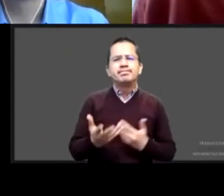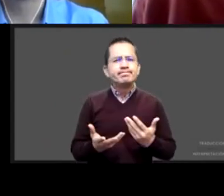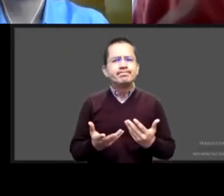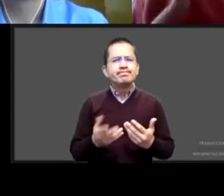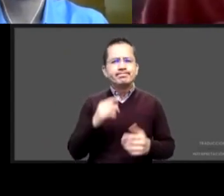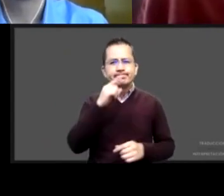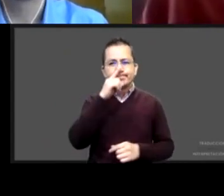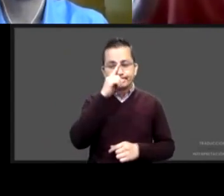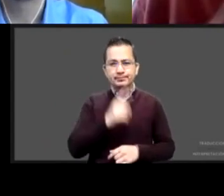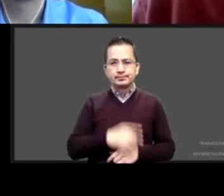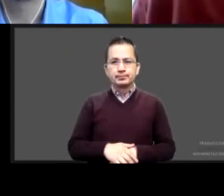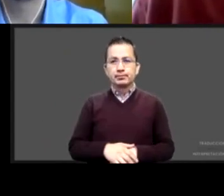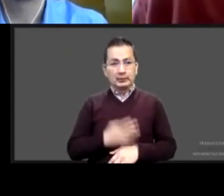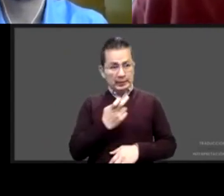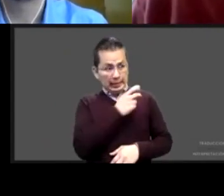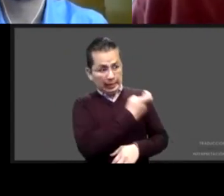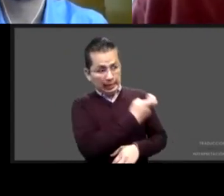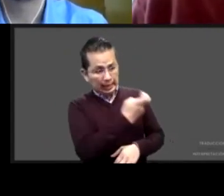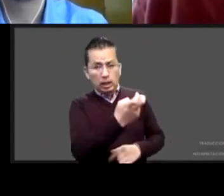como valiosos,